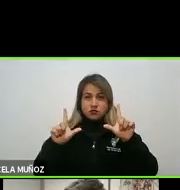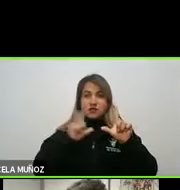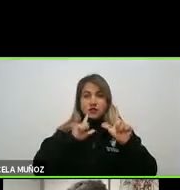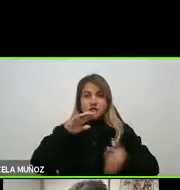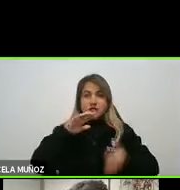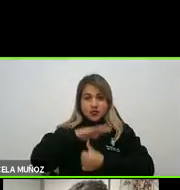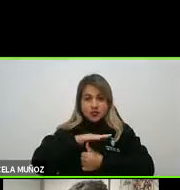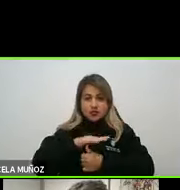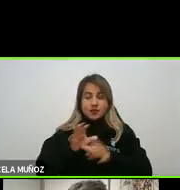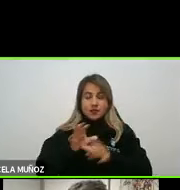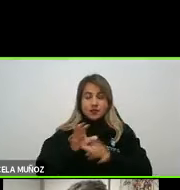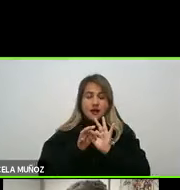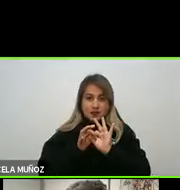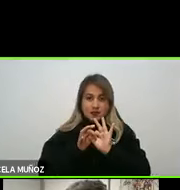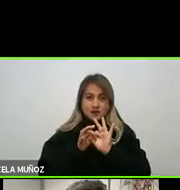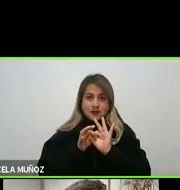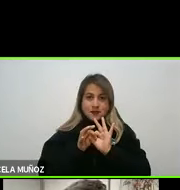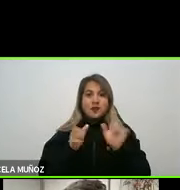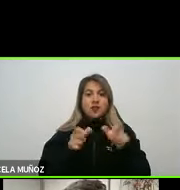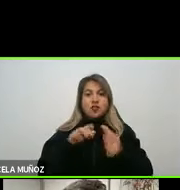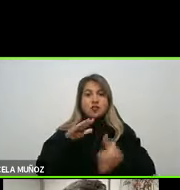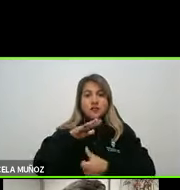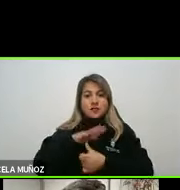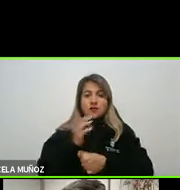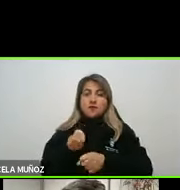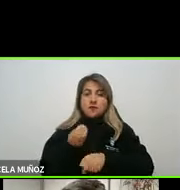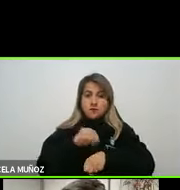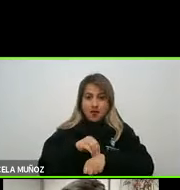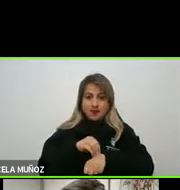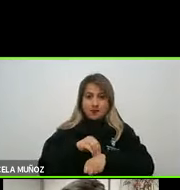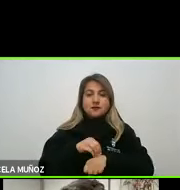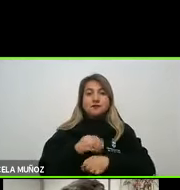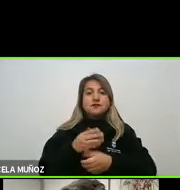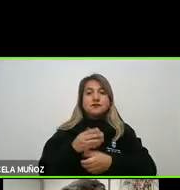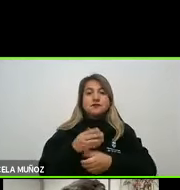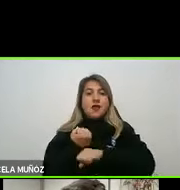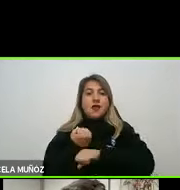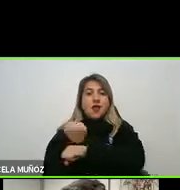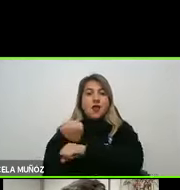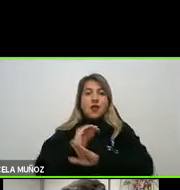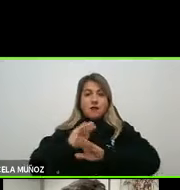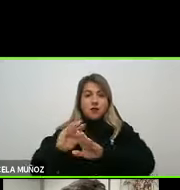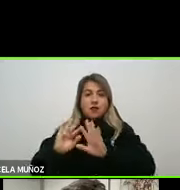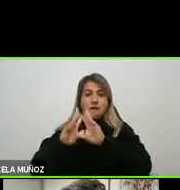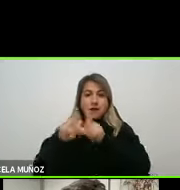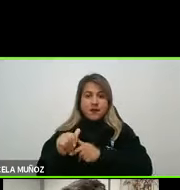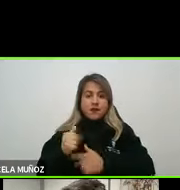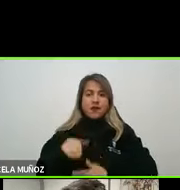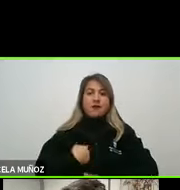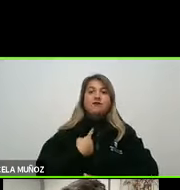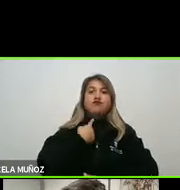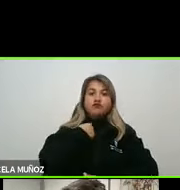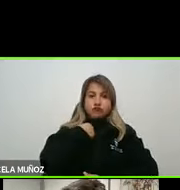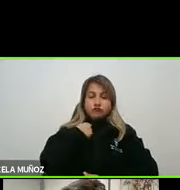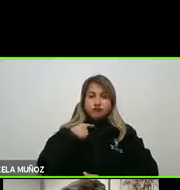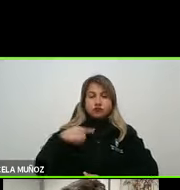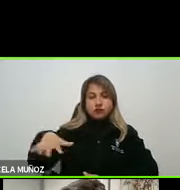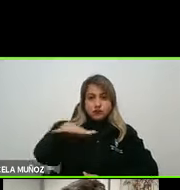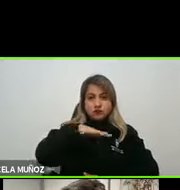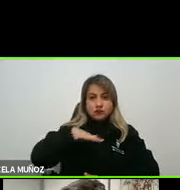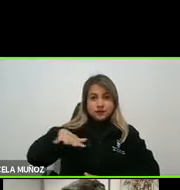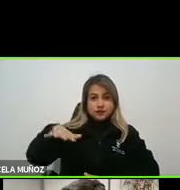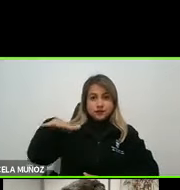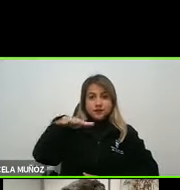concejalas presentes en este consejo extraordinario para ir en ayuda de las familias afectadas